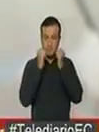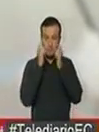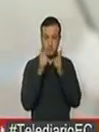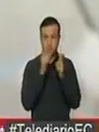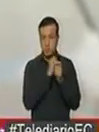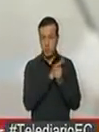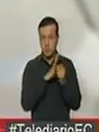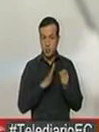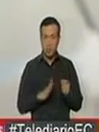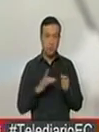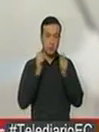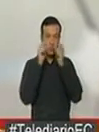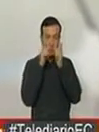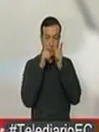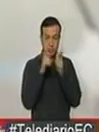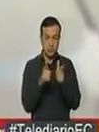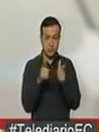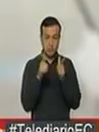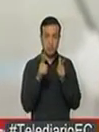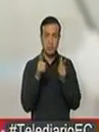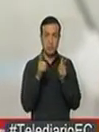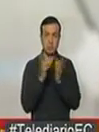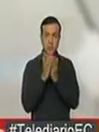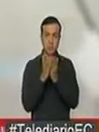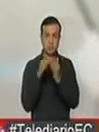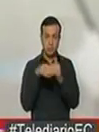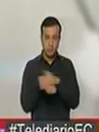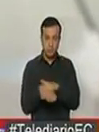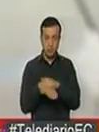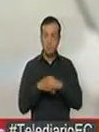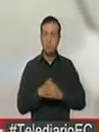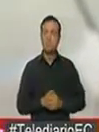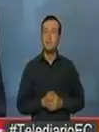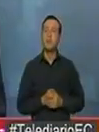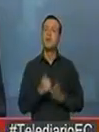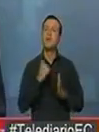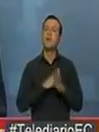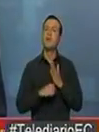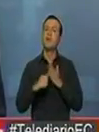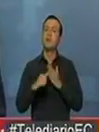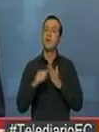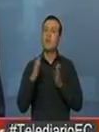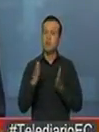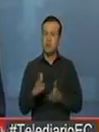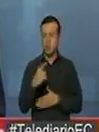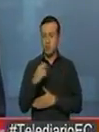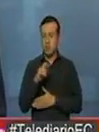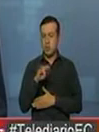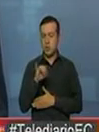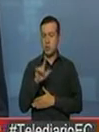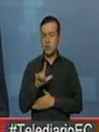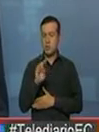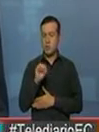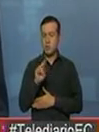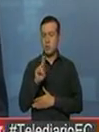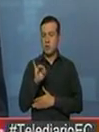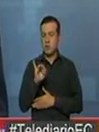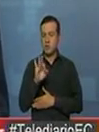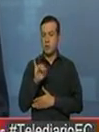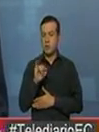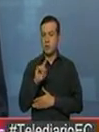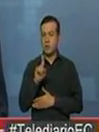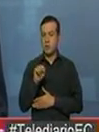también en ese ingreso marítimo. Claro que sí. El ministro Gabriel Martínez, ministro de Transporte, también ayer en la rueda de